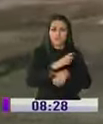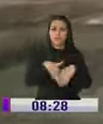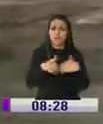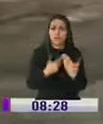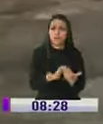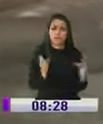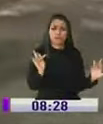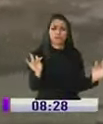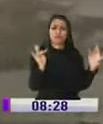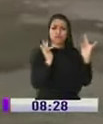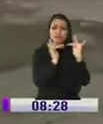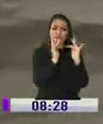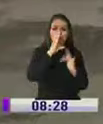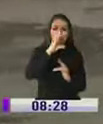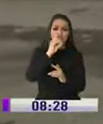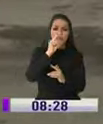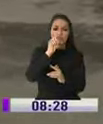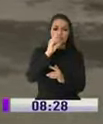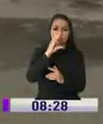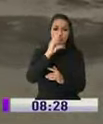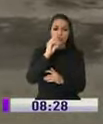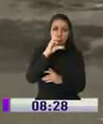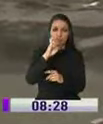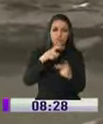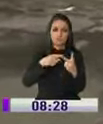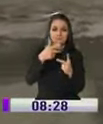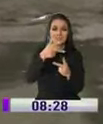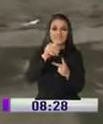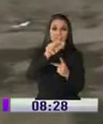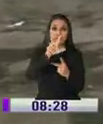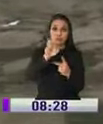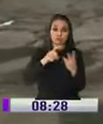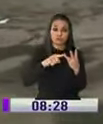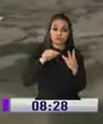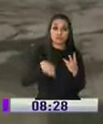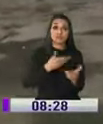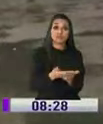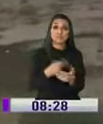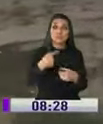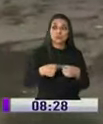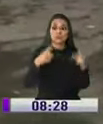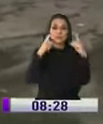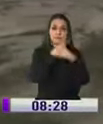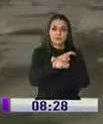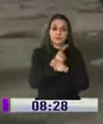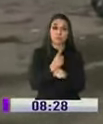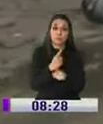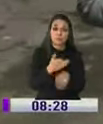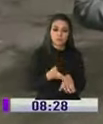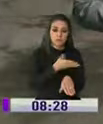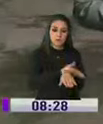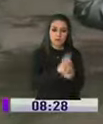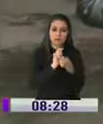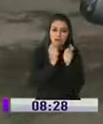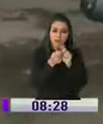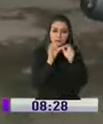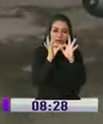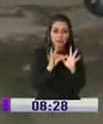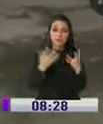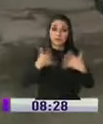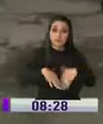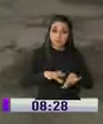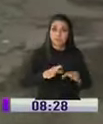es Conocoto, Valle de los Chillos, y también salir hasta la capital. Estos adecuamientos, estos arreglos que se van a